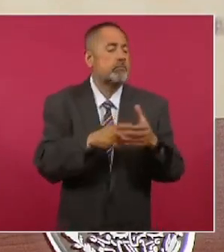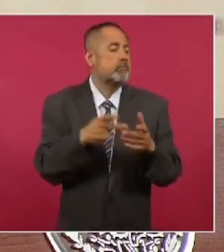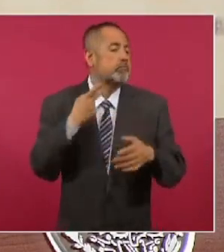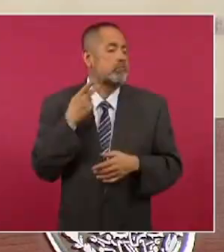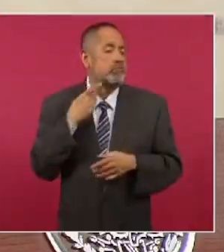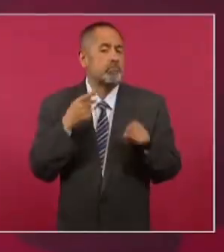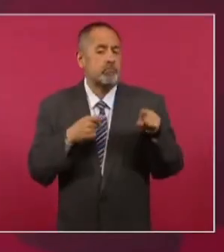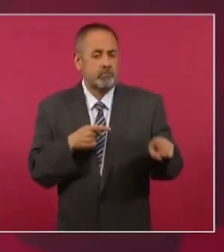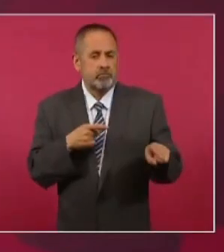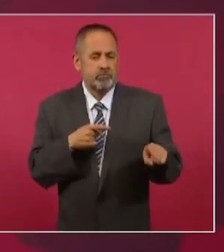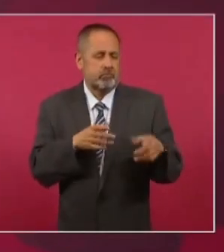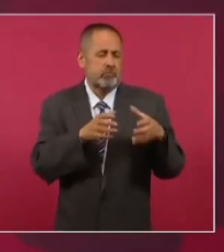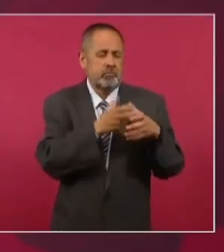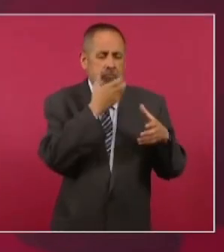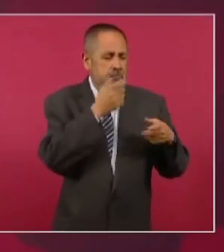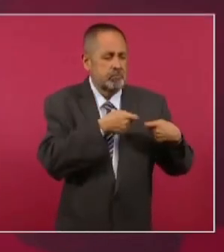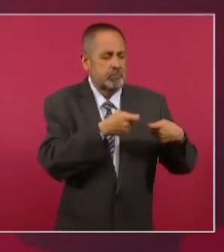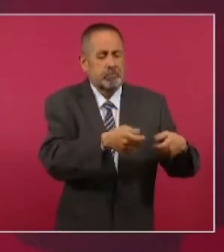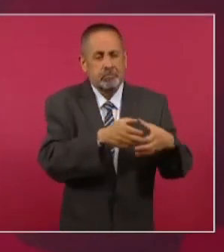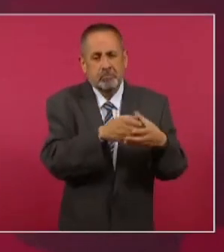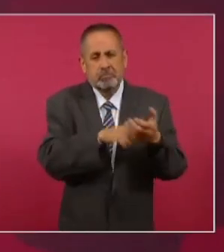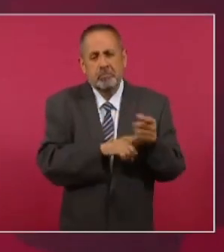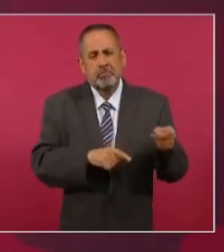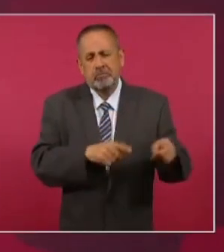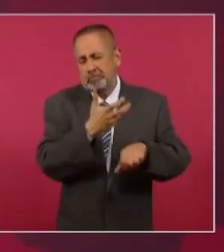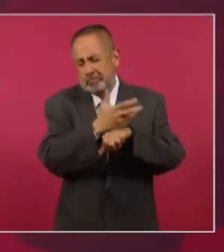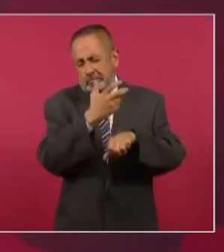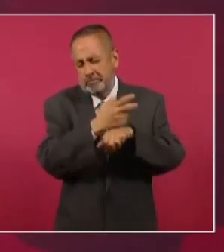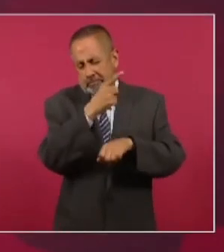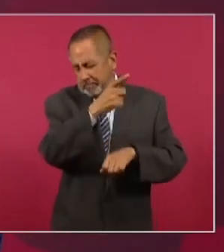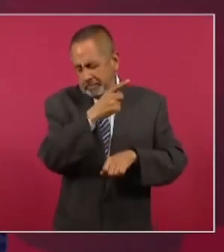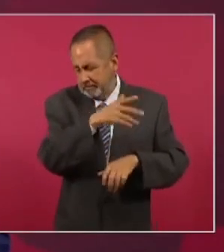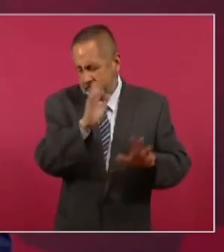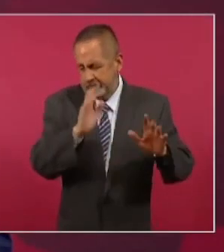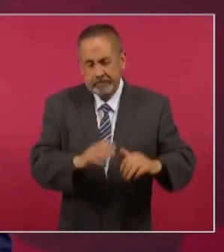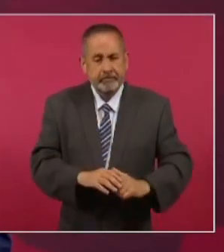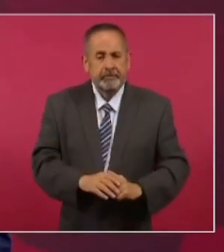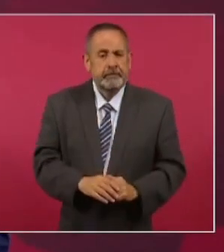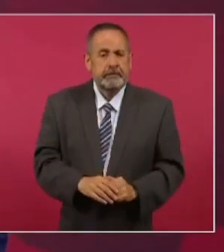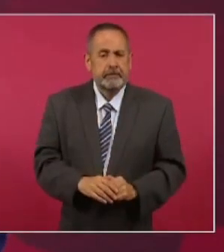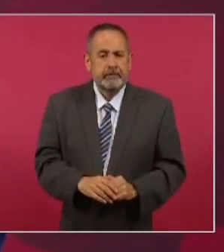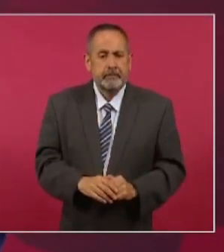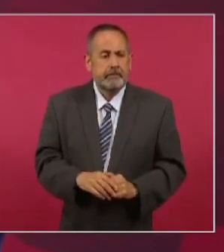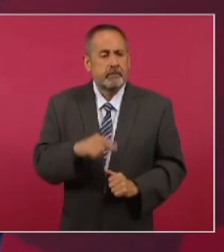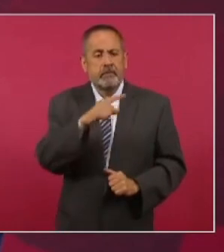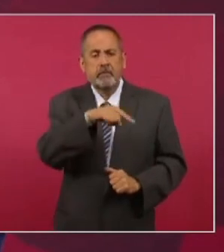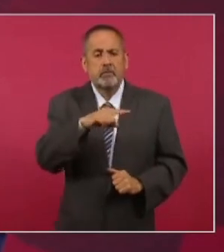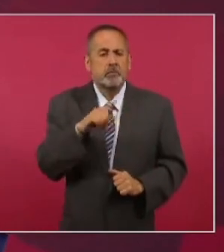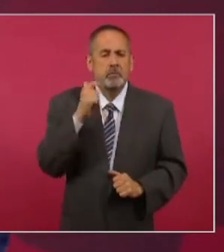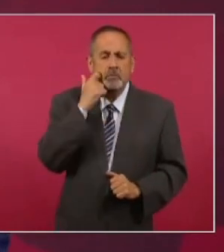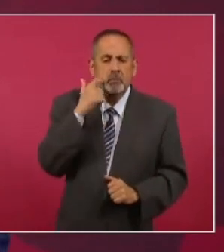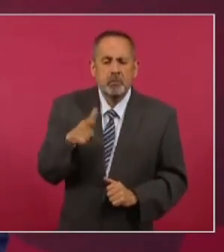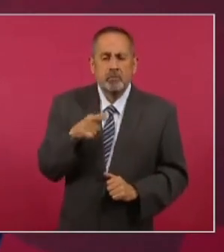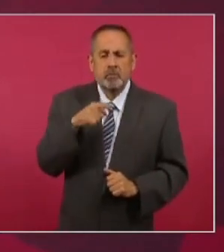conservadores de Estados Unidos que no quieren